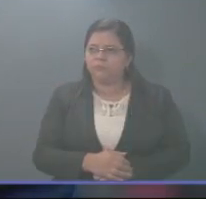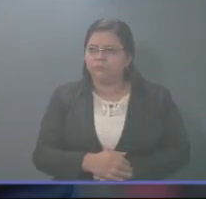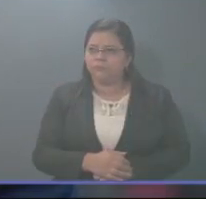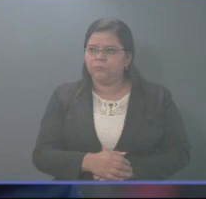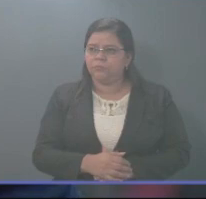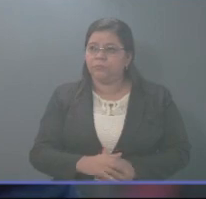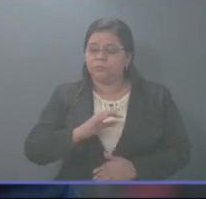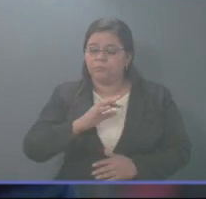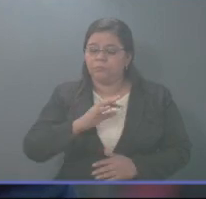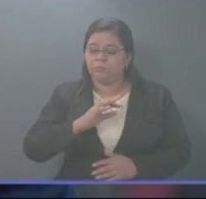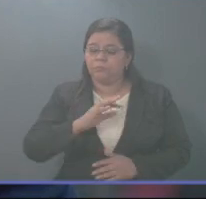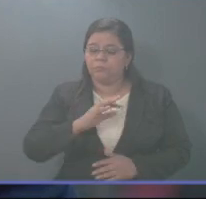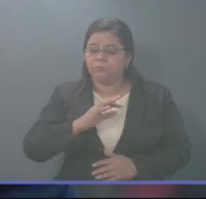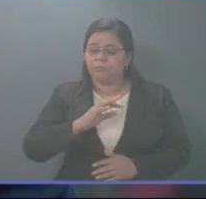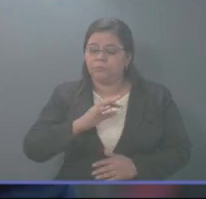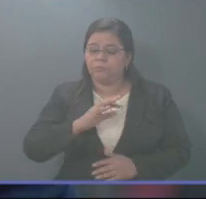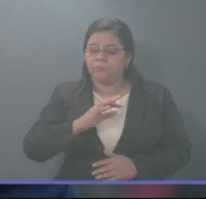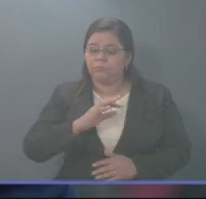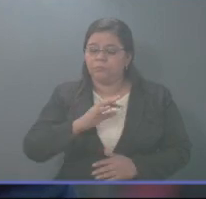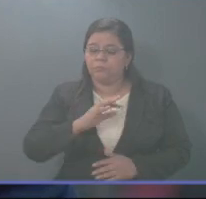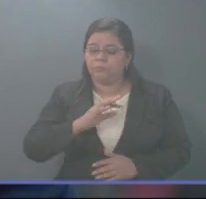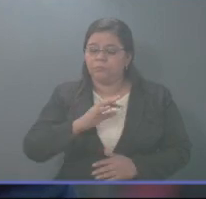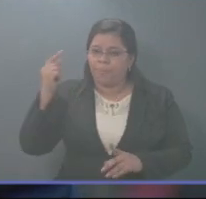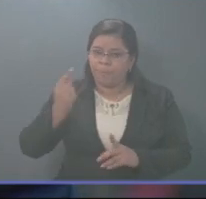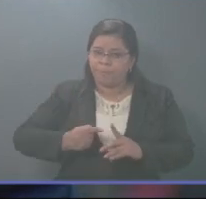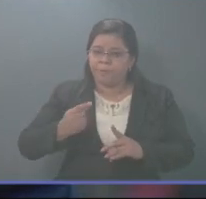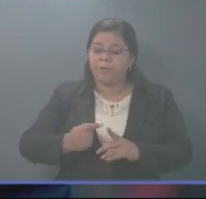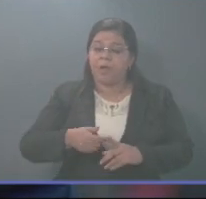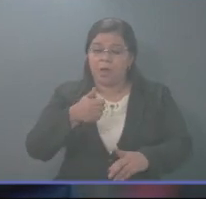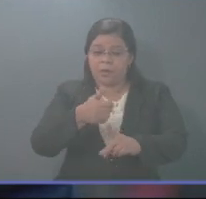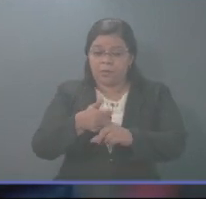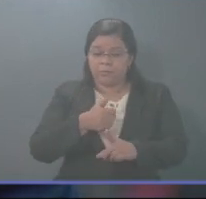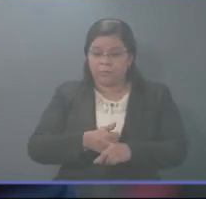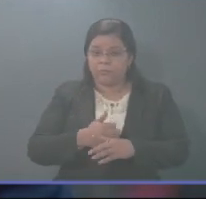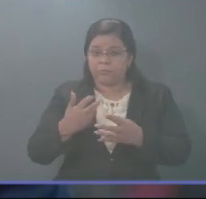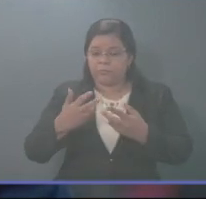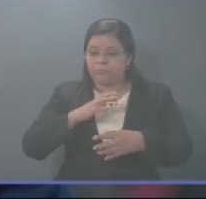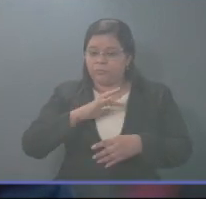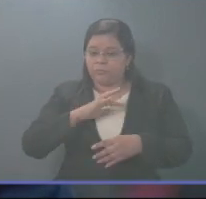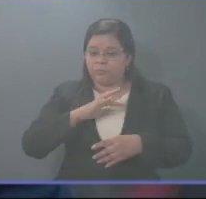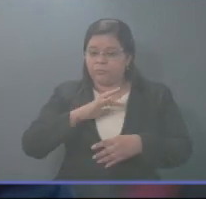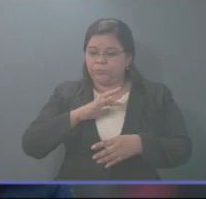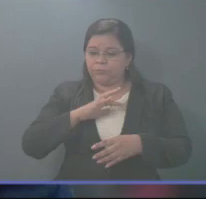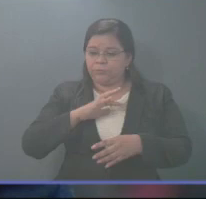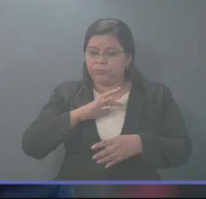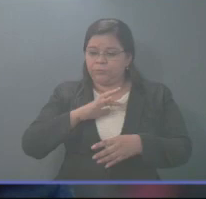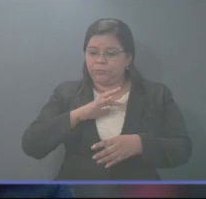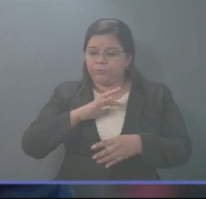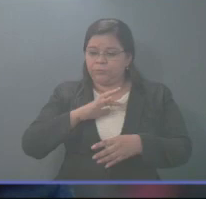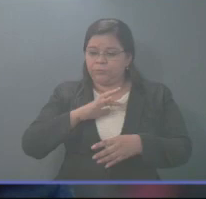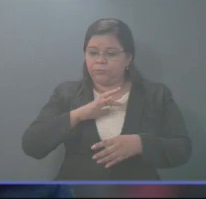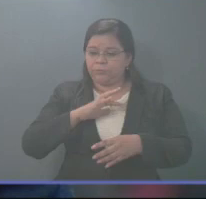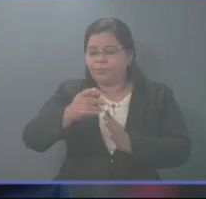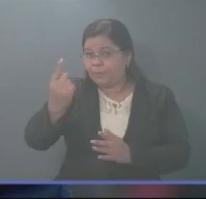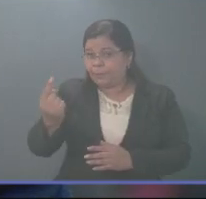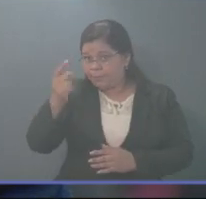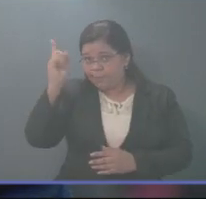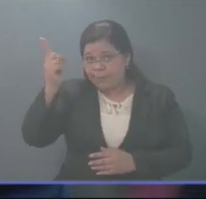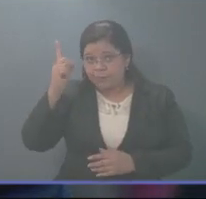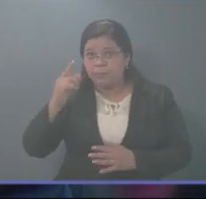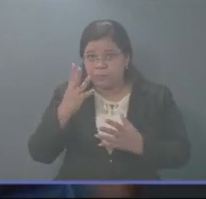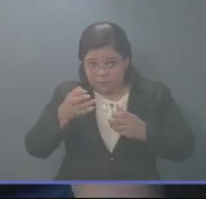a la empresa privada se le obliga a que cada empleado que quiera retirarse voluntariamente se le